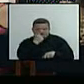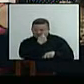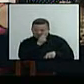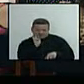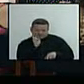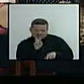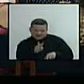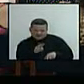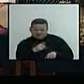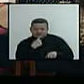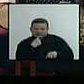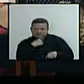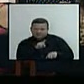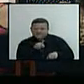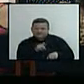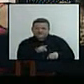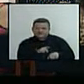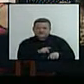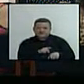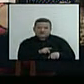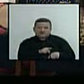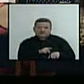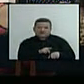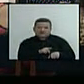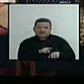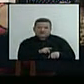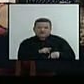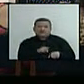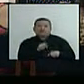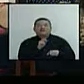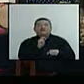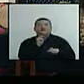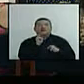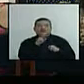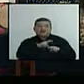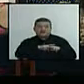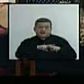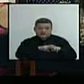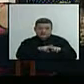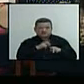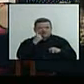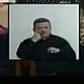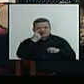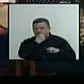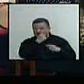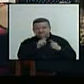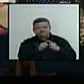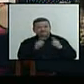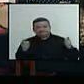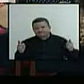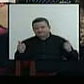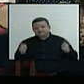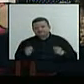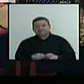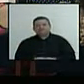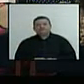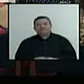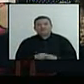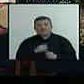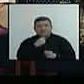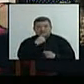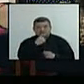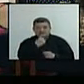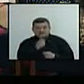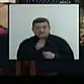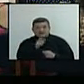recibido la revelación que Dios hizo a través de los profetas, y le dicen